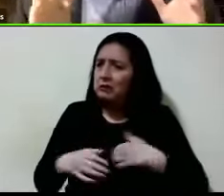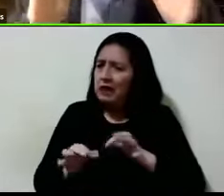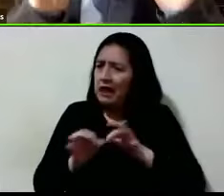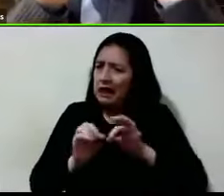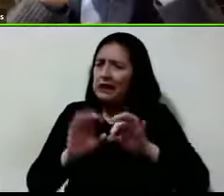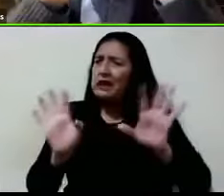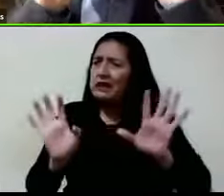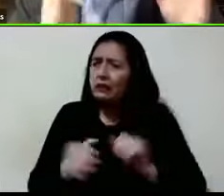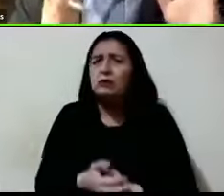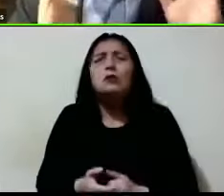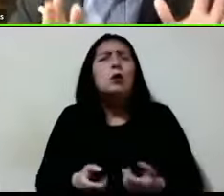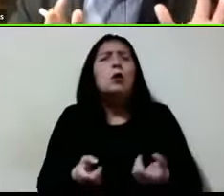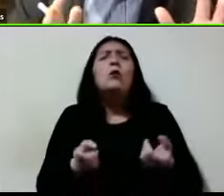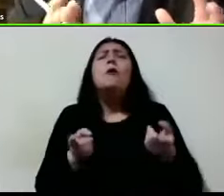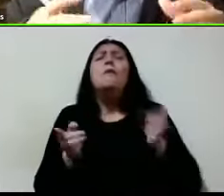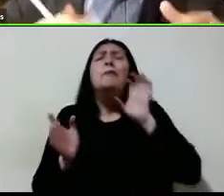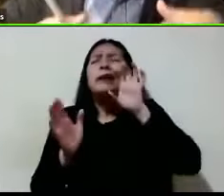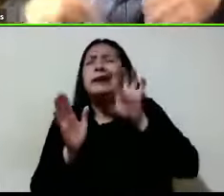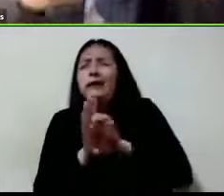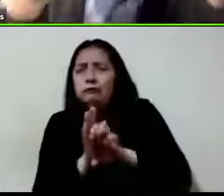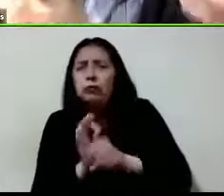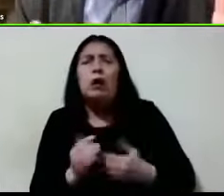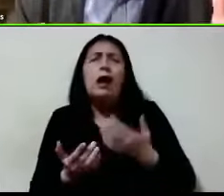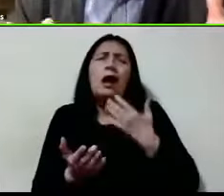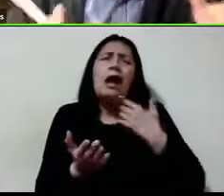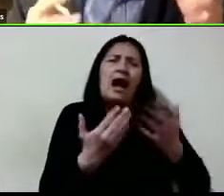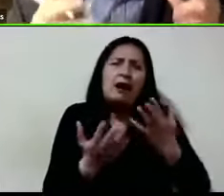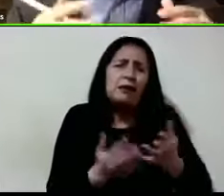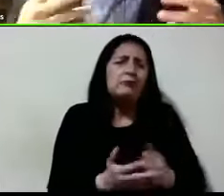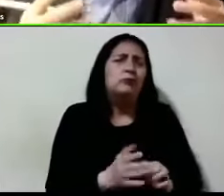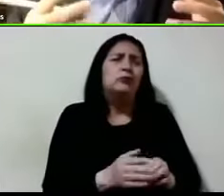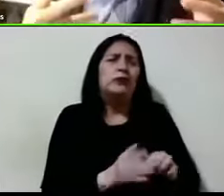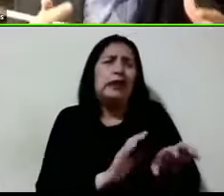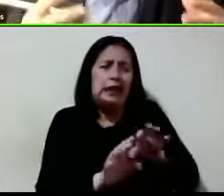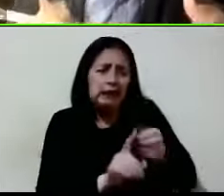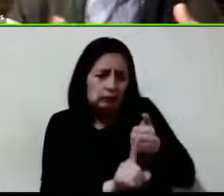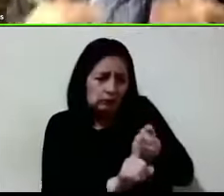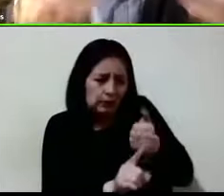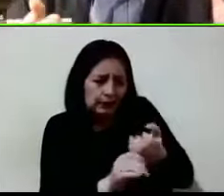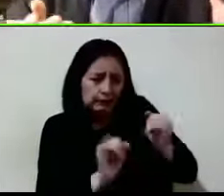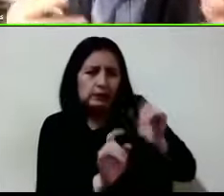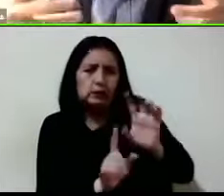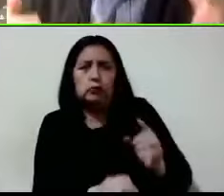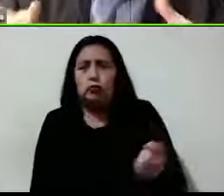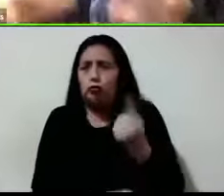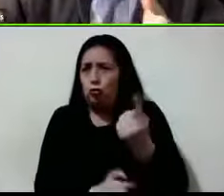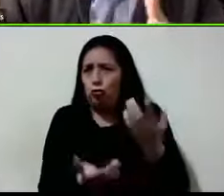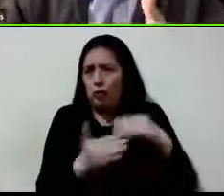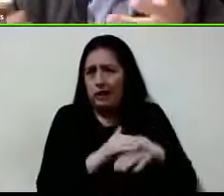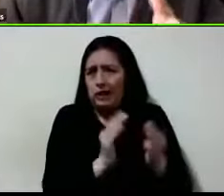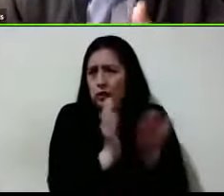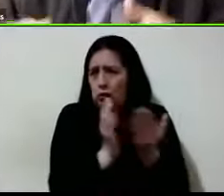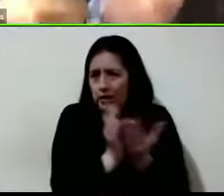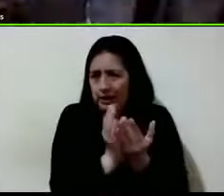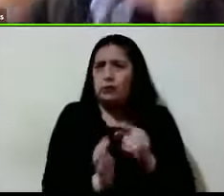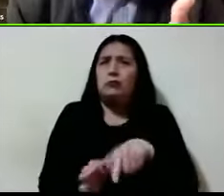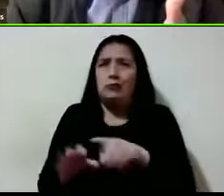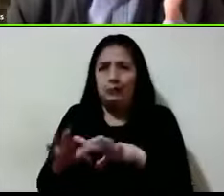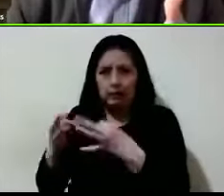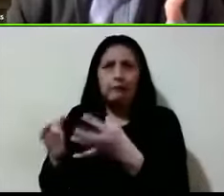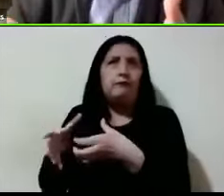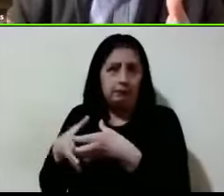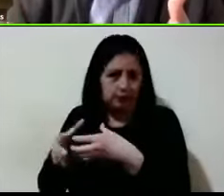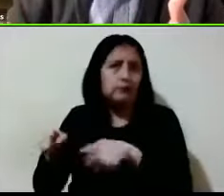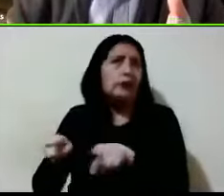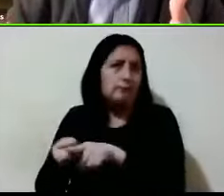¿no? Cuando, por ejemplo, hablamos de desarrollar la autonomía, no nos estamos refiriendo solo a la escuela. El hogar No, es un espacio donde también